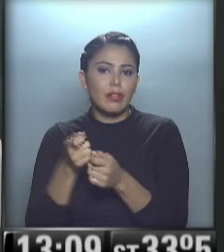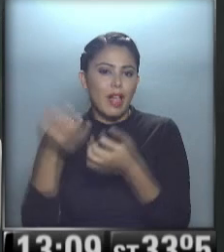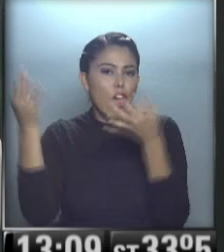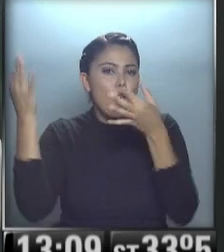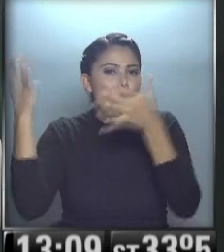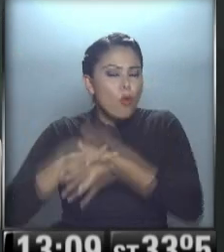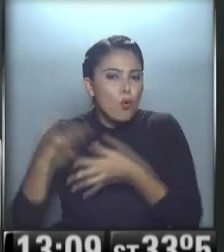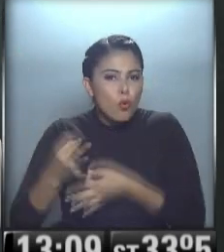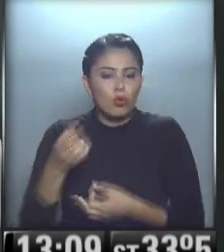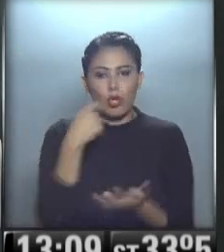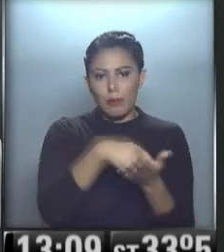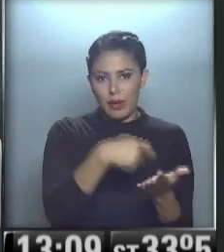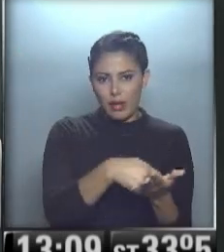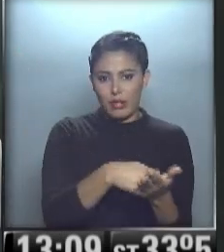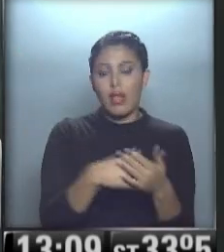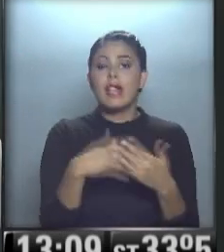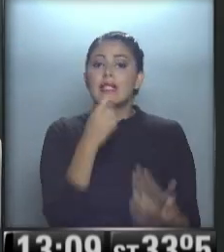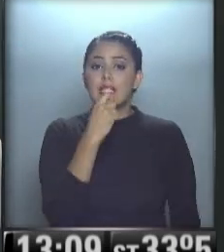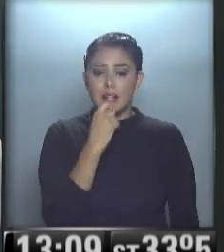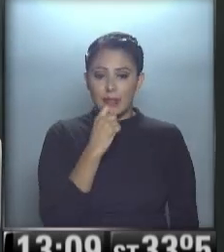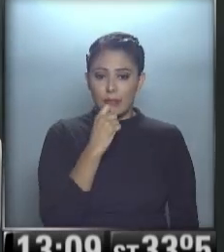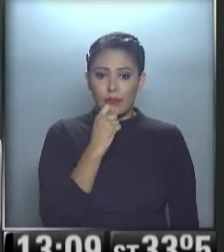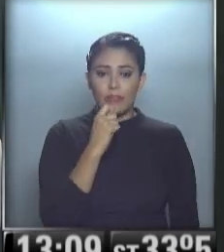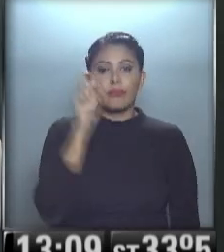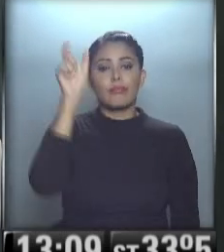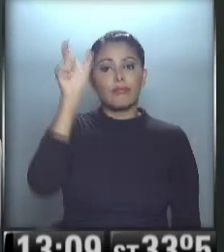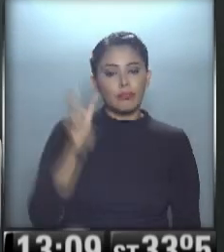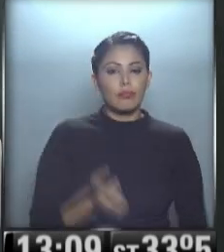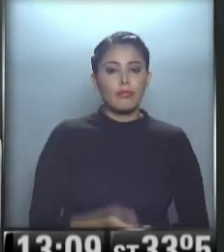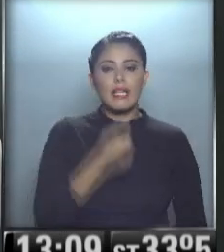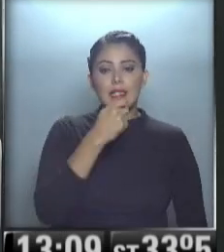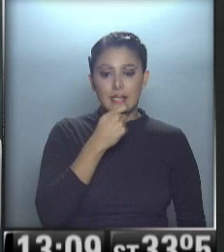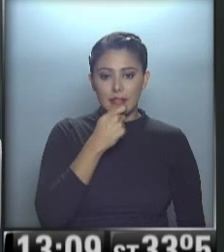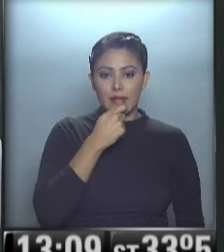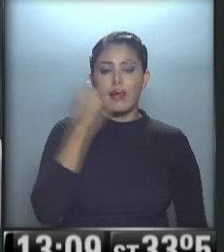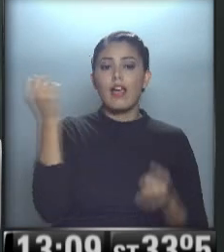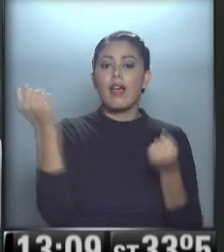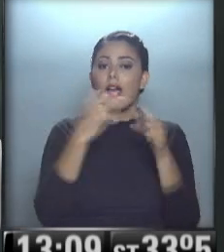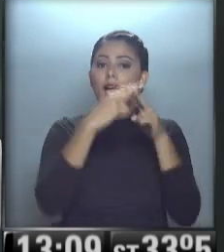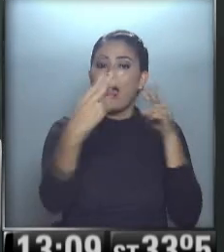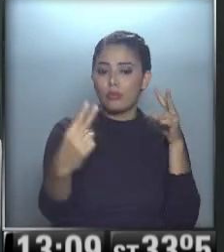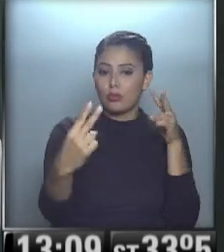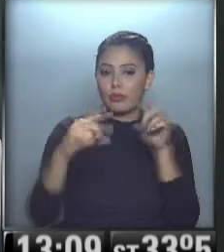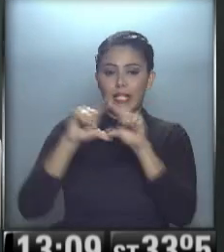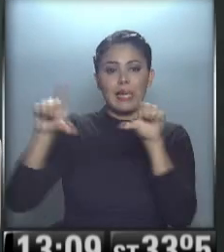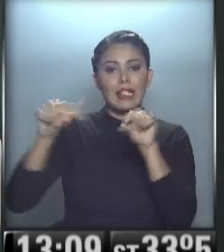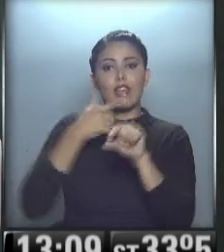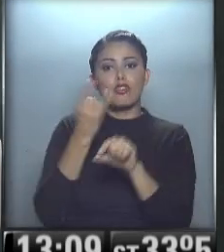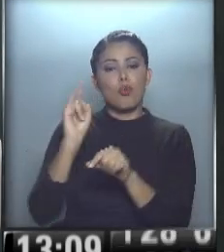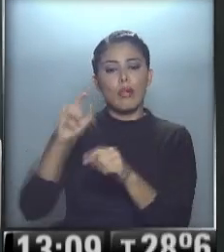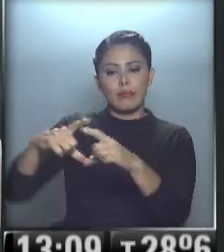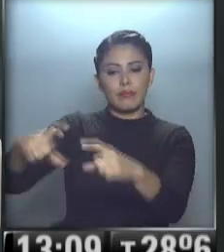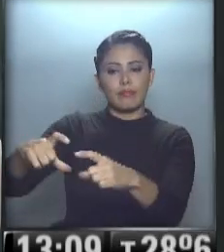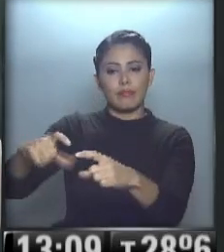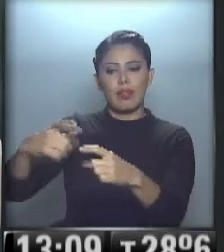cambio la tarifa por supuesto cuando ingresa el el automovilista con la tarjeta sub apoya la tarjeta